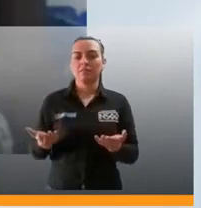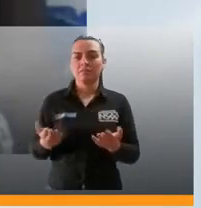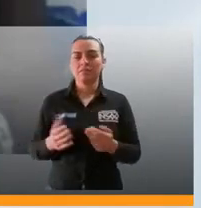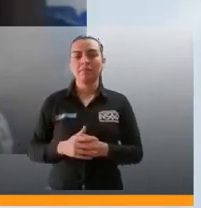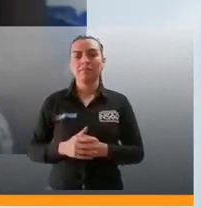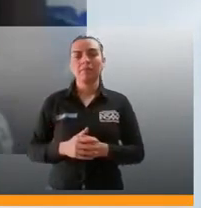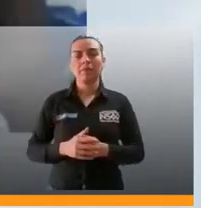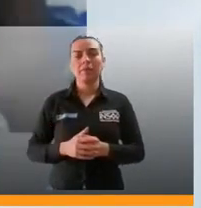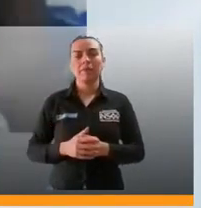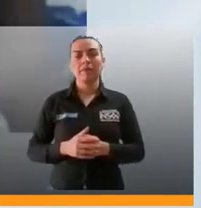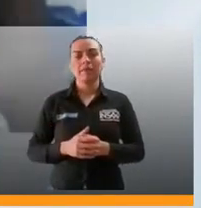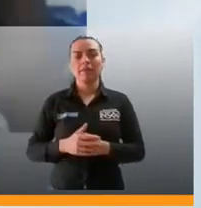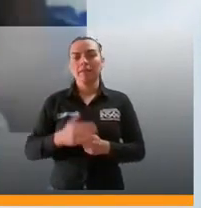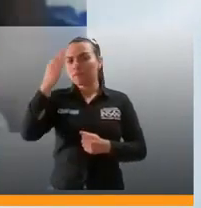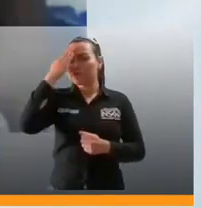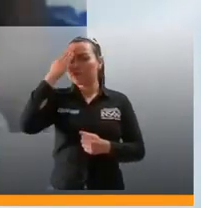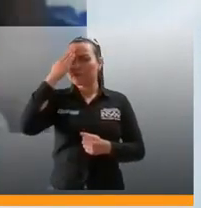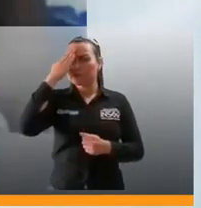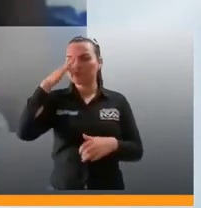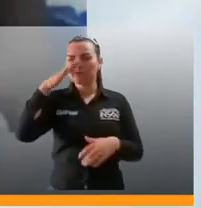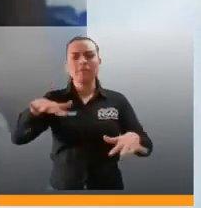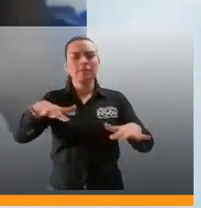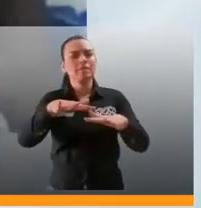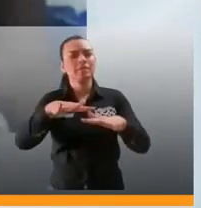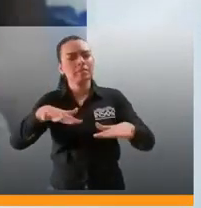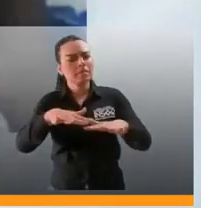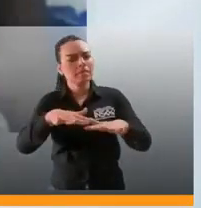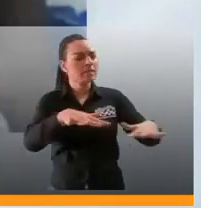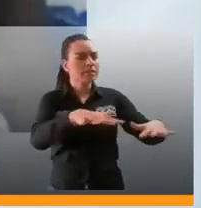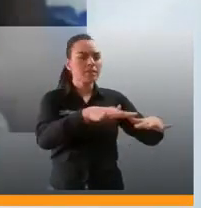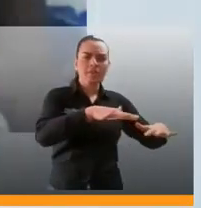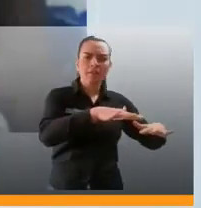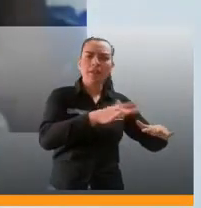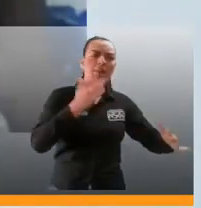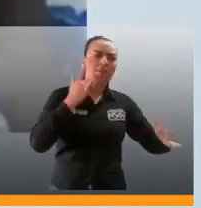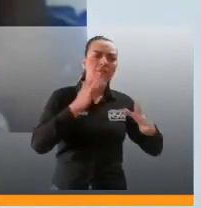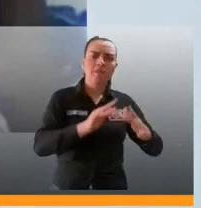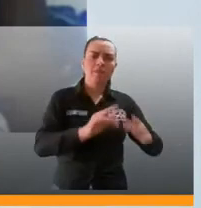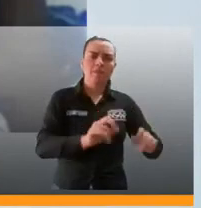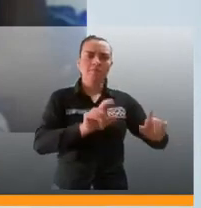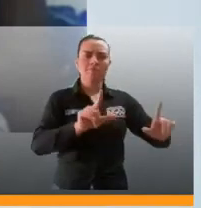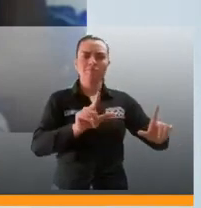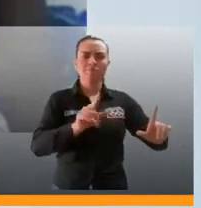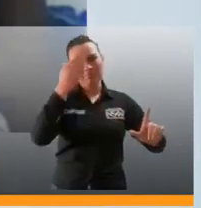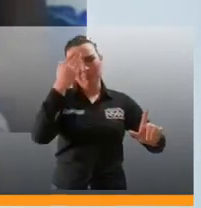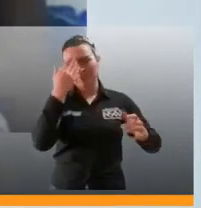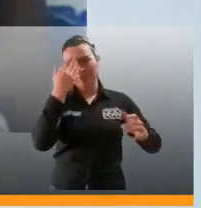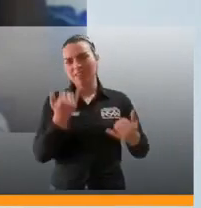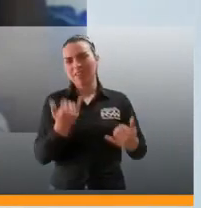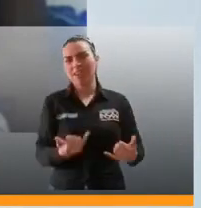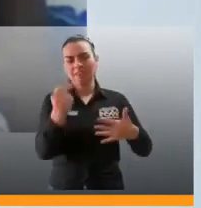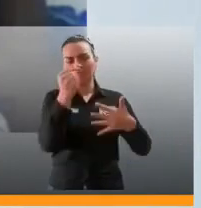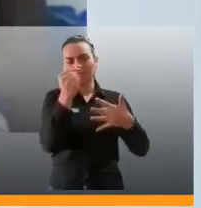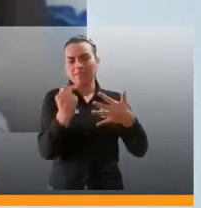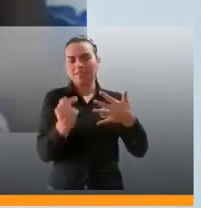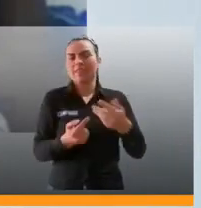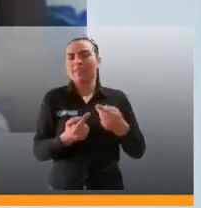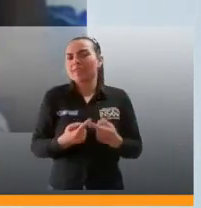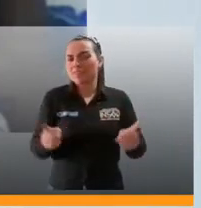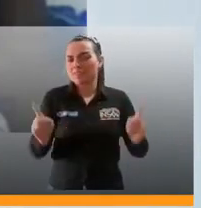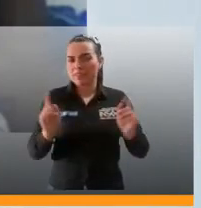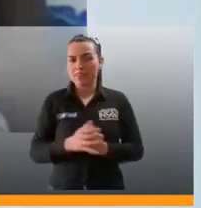reconocer los espacios que estamos diseñando para estas nuevas exigencias. Hay que tener en cuenta también